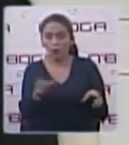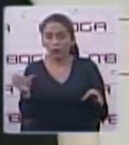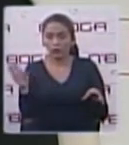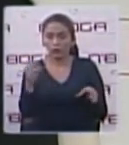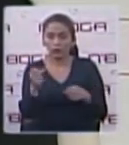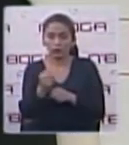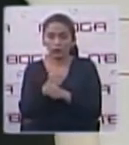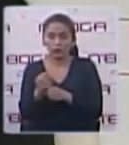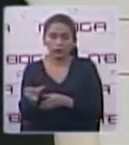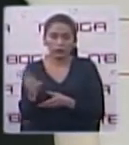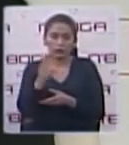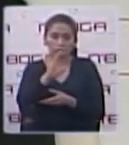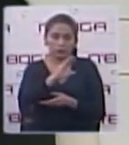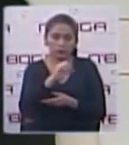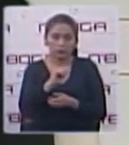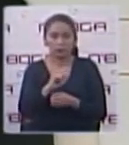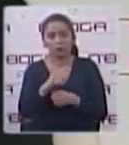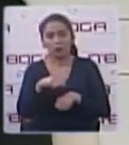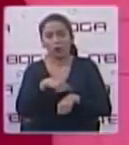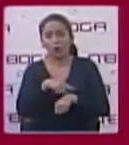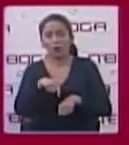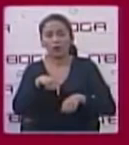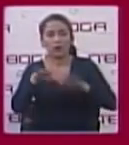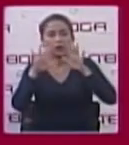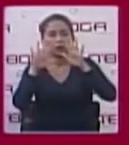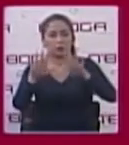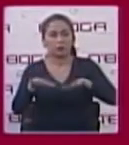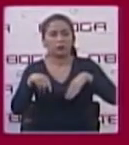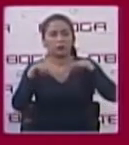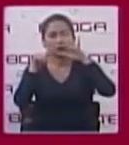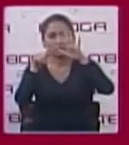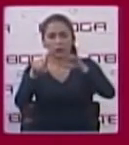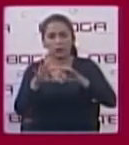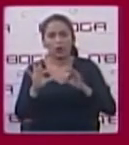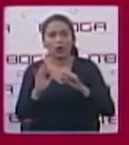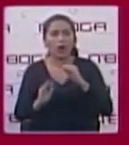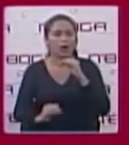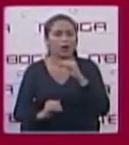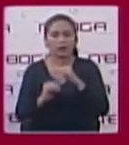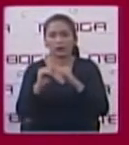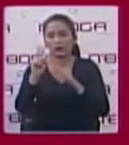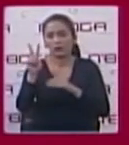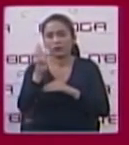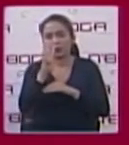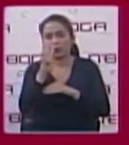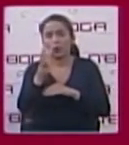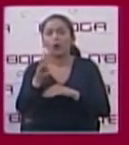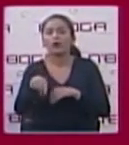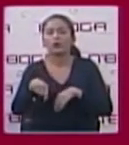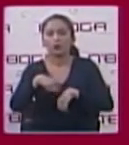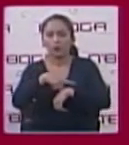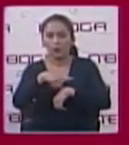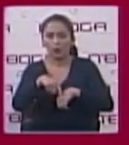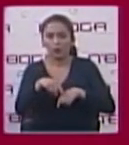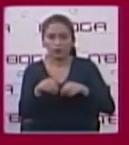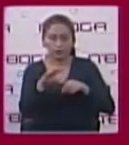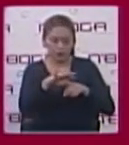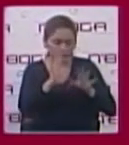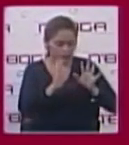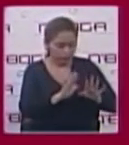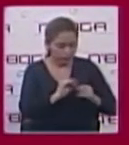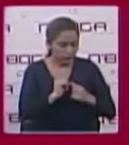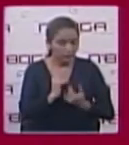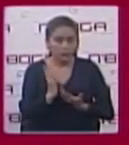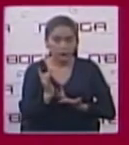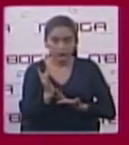hasta 24, si es que el clima nos ayuda. Entonces, todo esto se ve la cadena de calidad del café. Luego